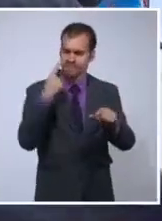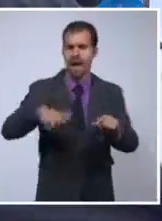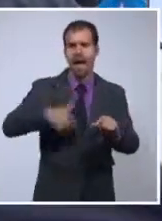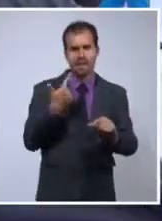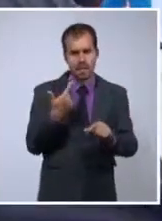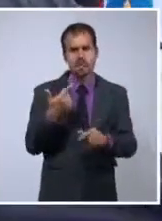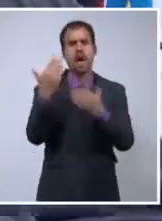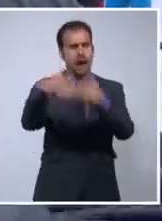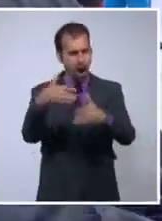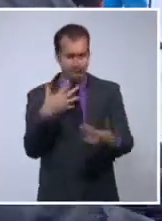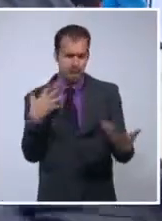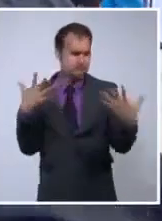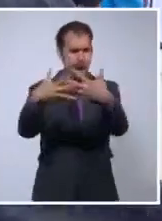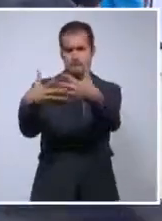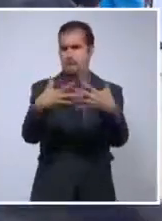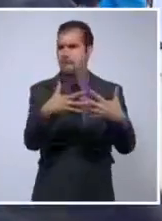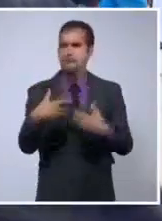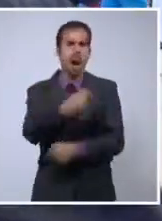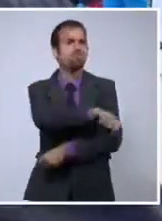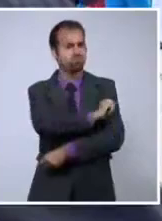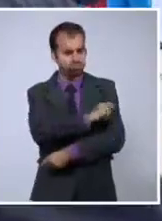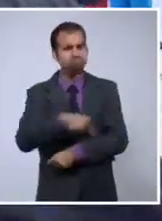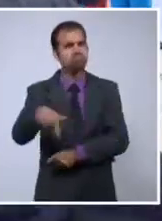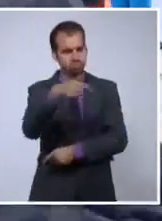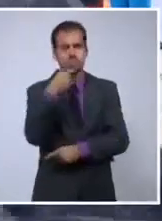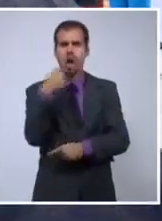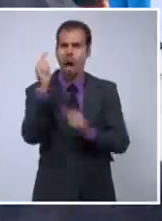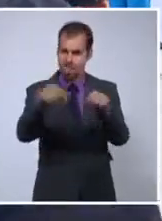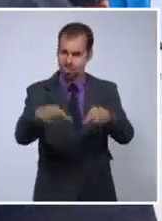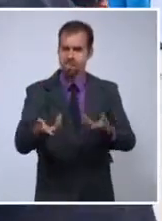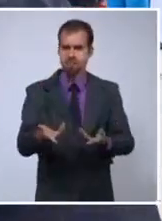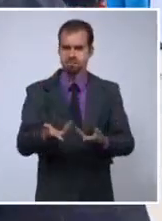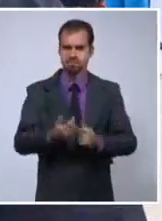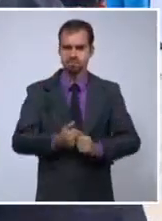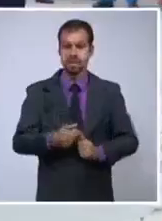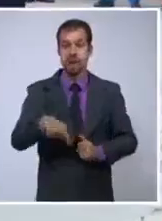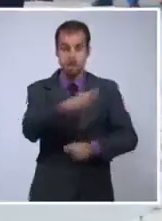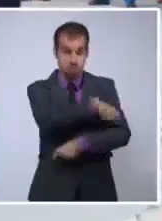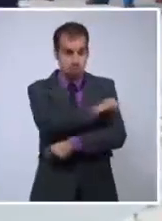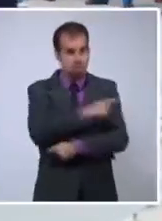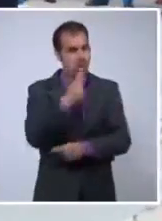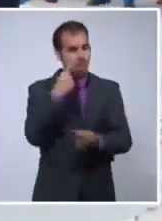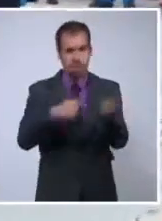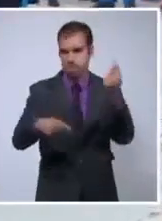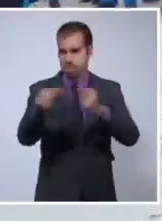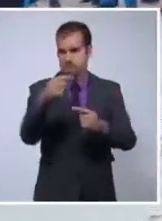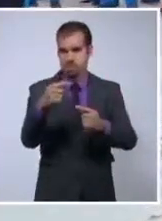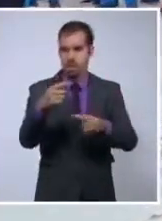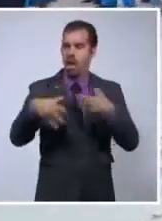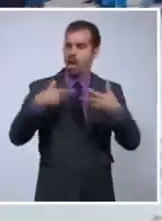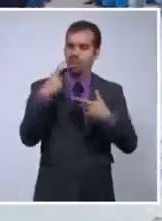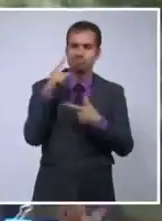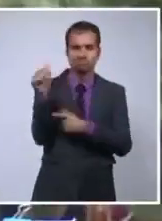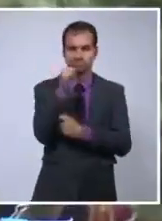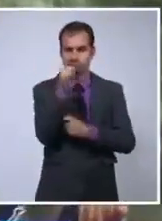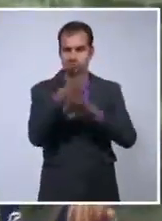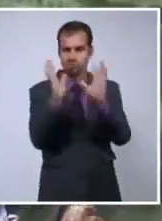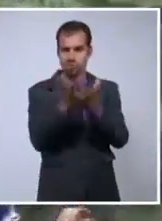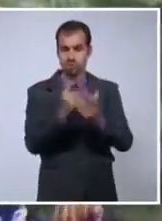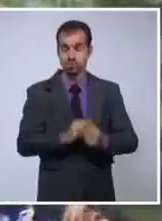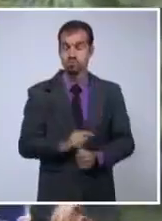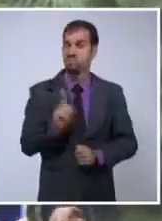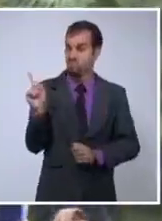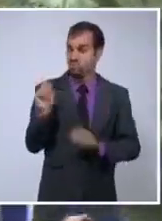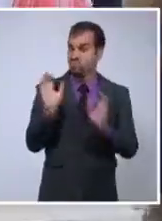calle, que nuestros artistas son del pueblo de Cuba, que realmente es el que va a disfrutar de este videoclip. Un videoclip donde nuestros músicos cubanos